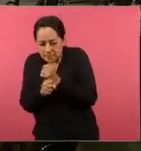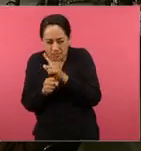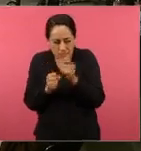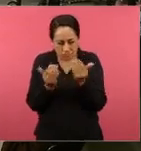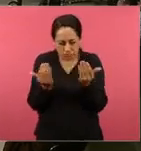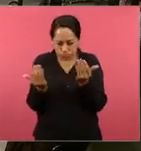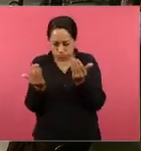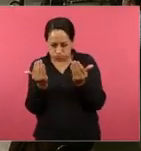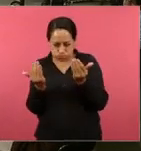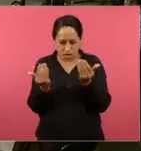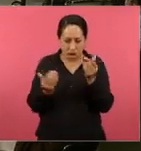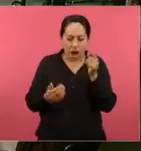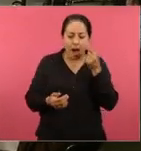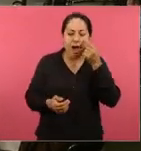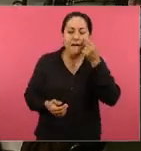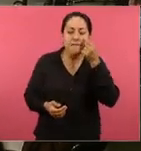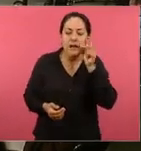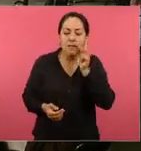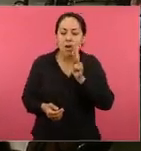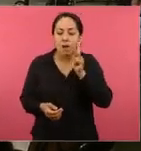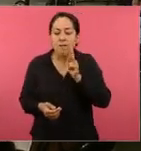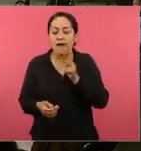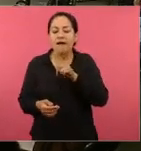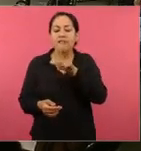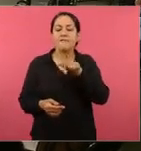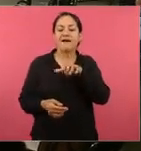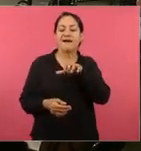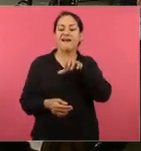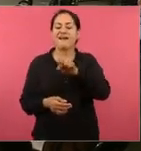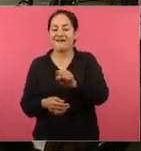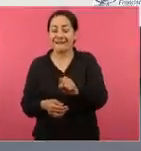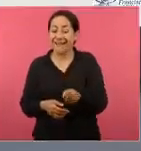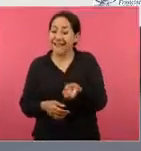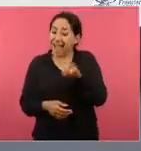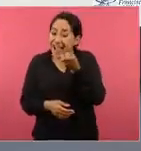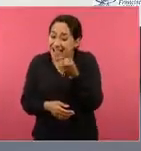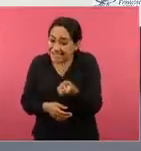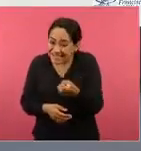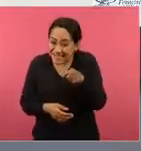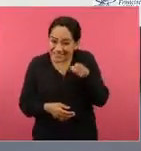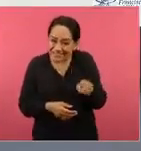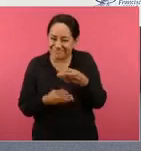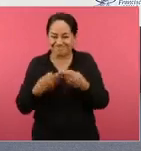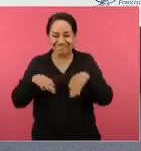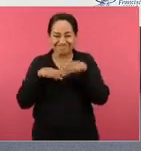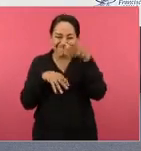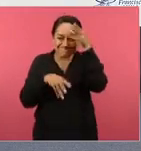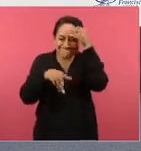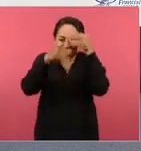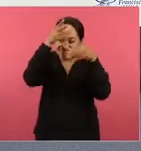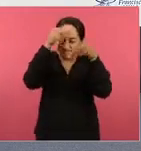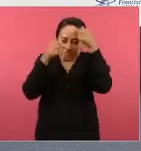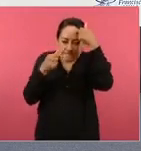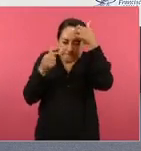y que llegamos justo a ese punto. Entonces, el primer elemento es esta comunidad de diálogo donde el maestro y la maestra no